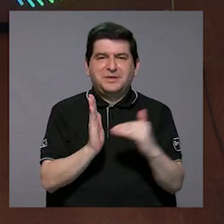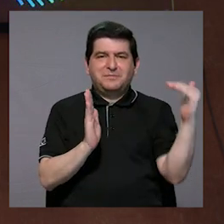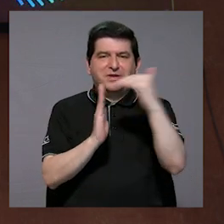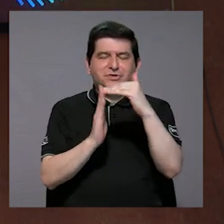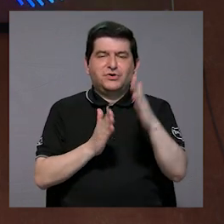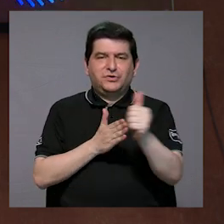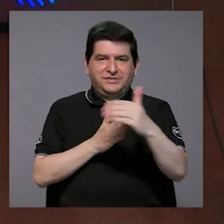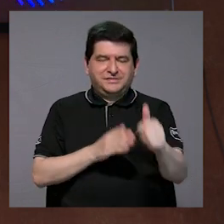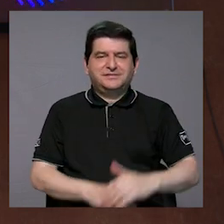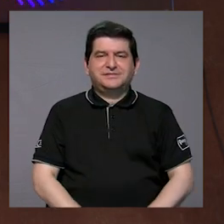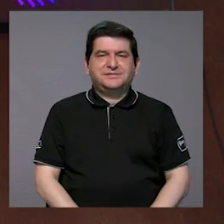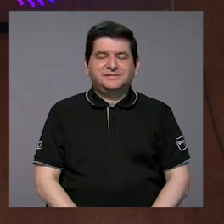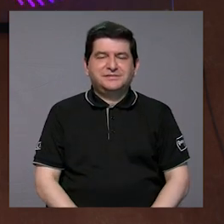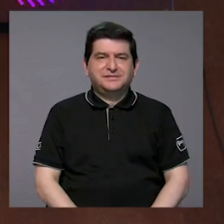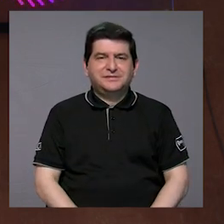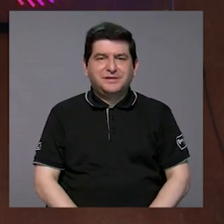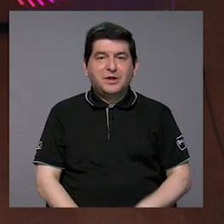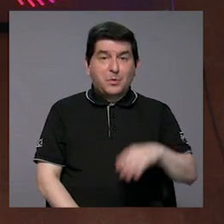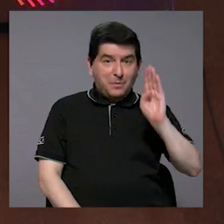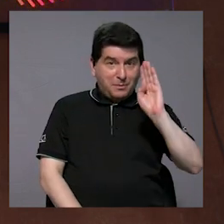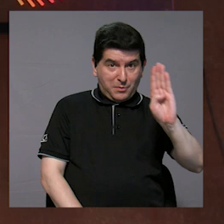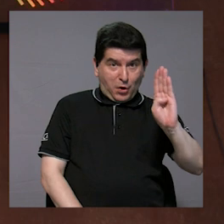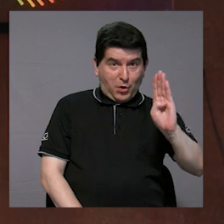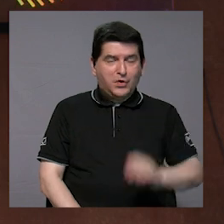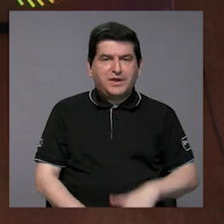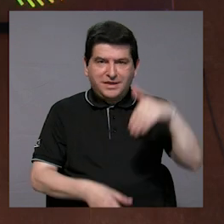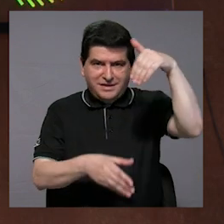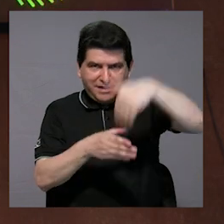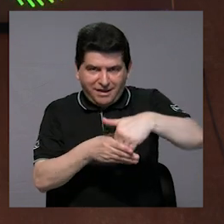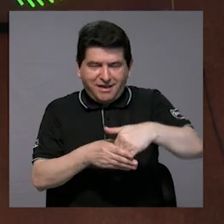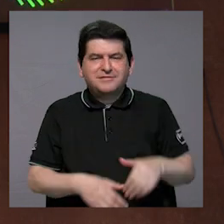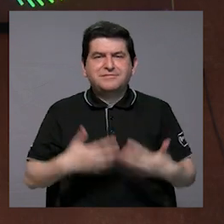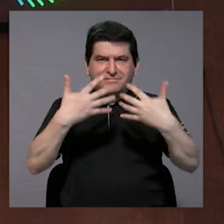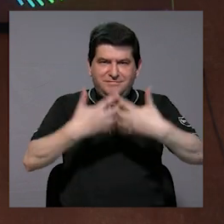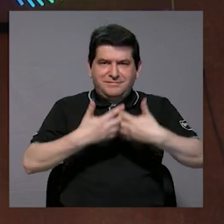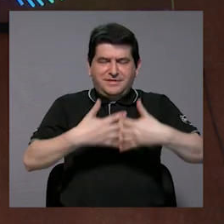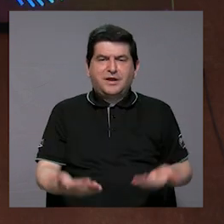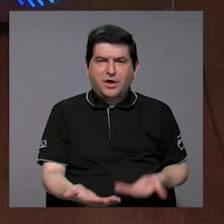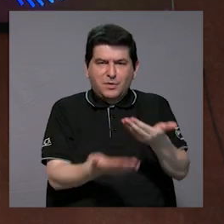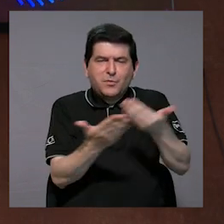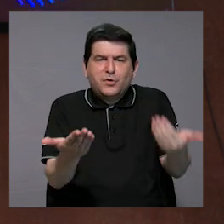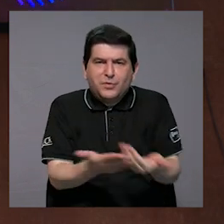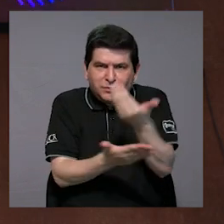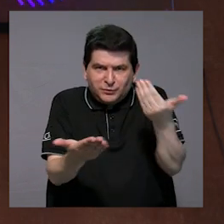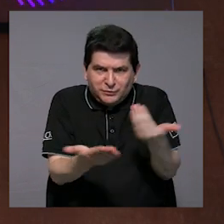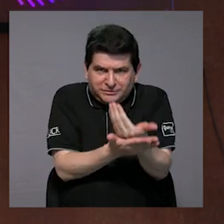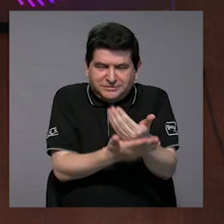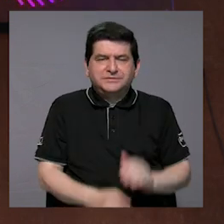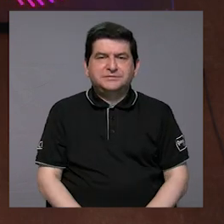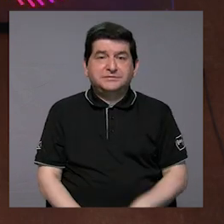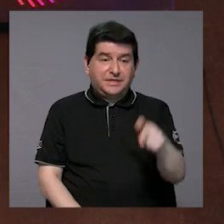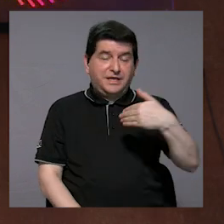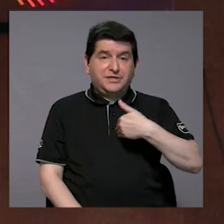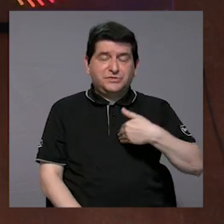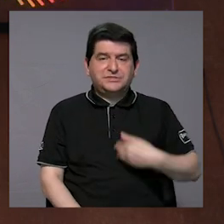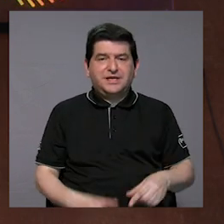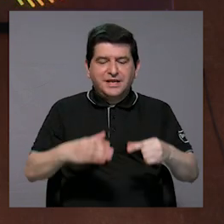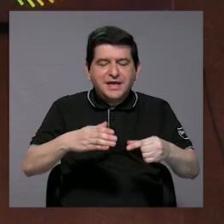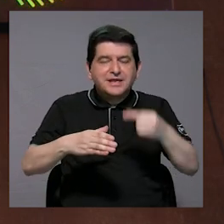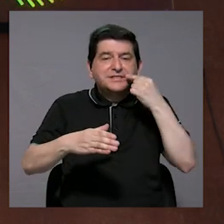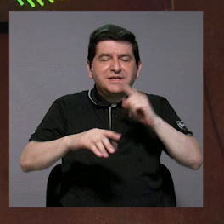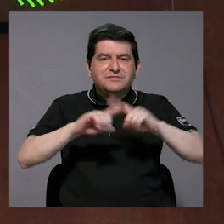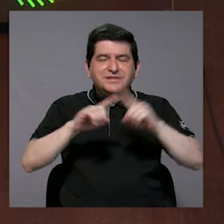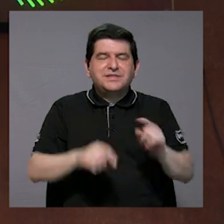los 7,000 millones de dólares. Entonces BioCric, ¿verdad?, viene a incursionar en esta industria con una propuesta innovadora, ¿verdad? Ellos